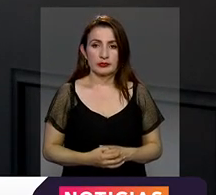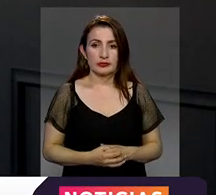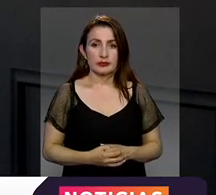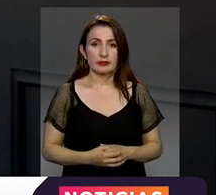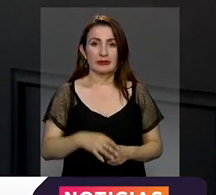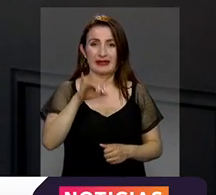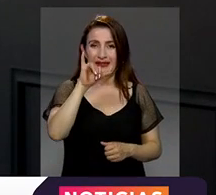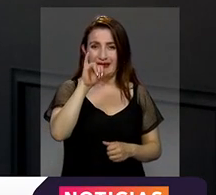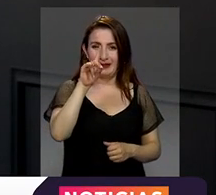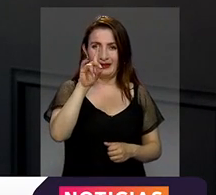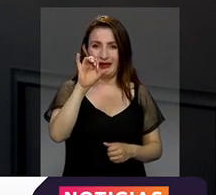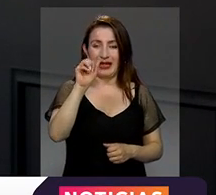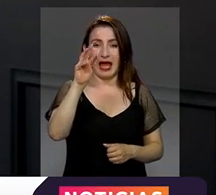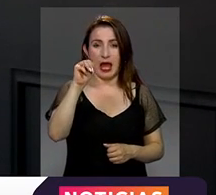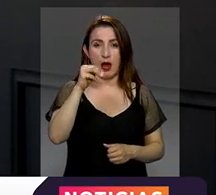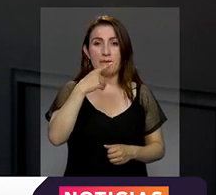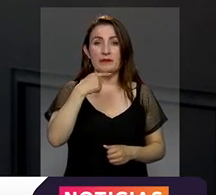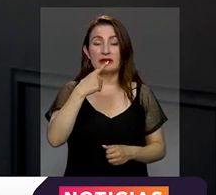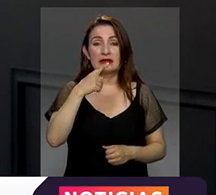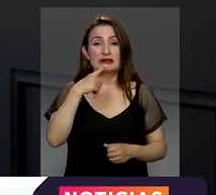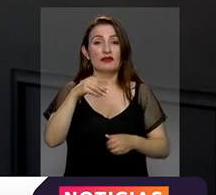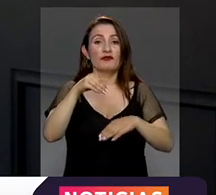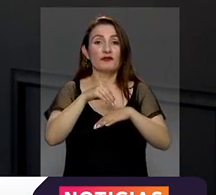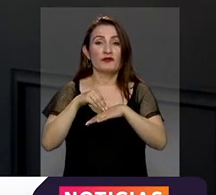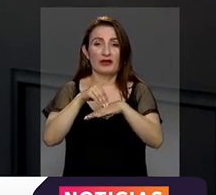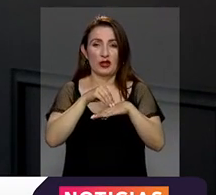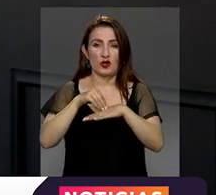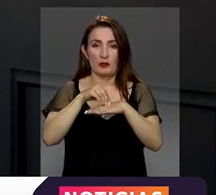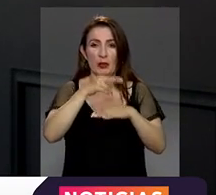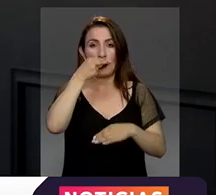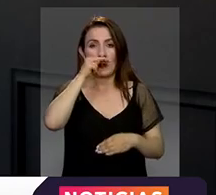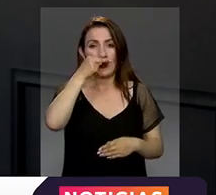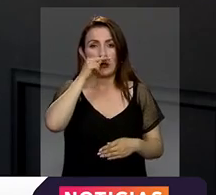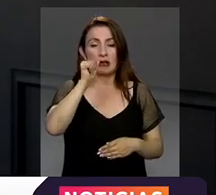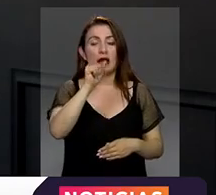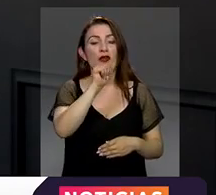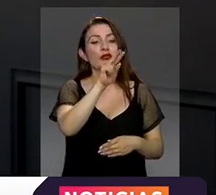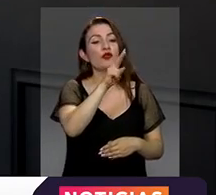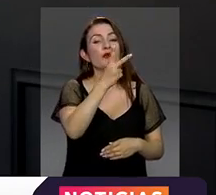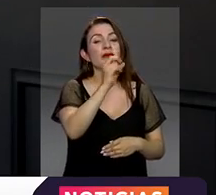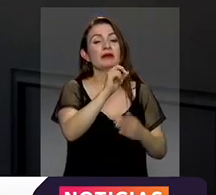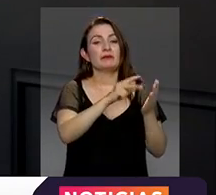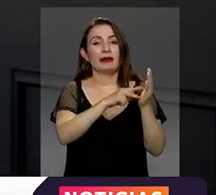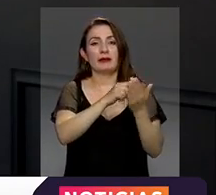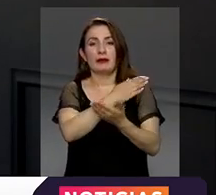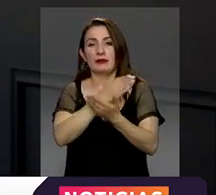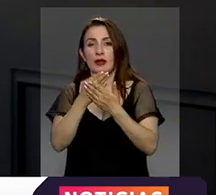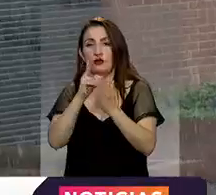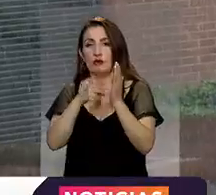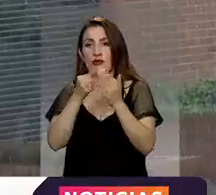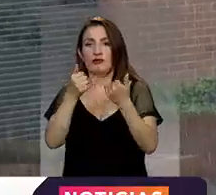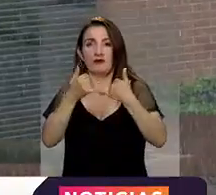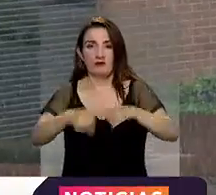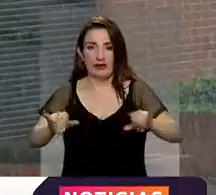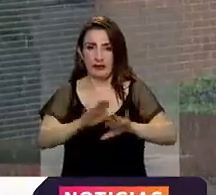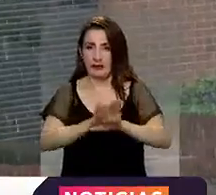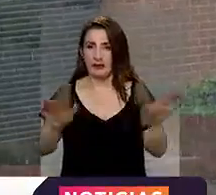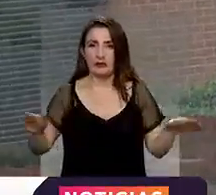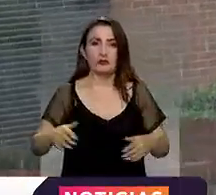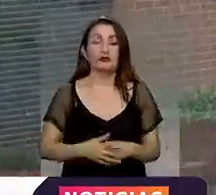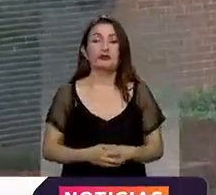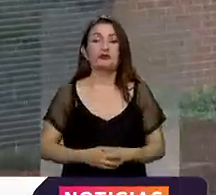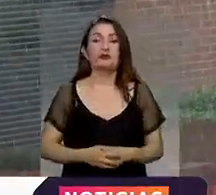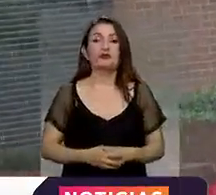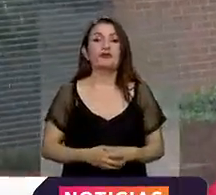El IDEAM informó que el fenómeno de la Niña 2020-2021 ha finalizado para lo que resta del año. A pesar de que